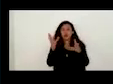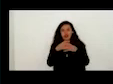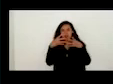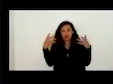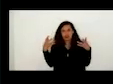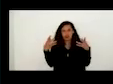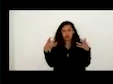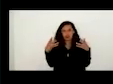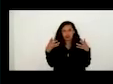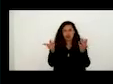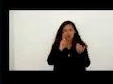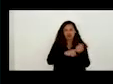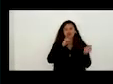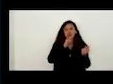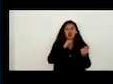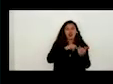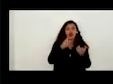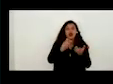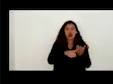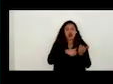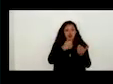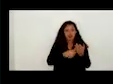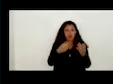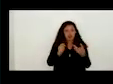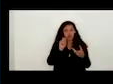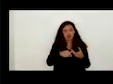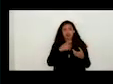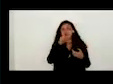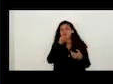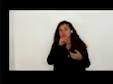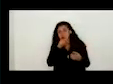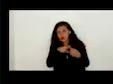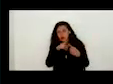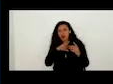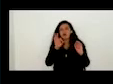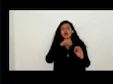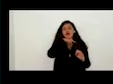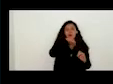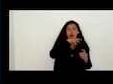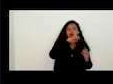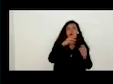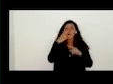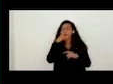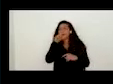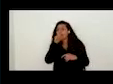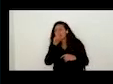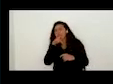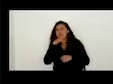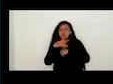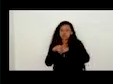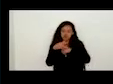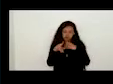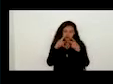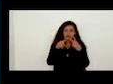poner un poco de aguacate, un poco de pechuga, de pavo o de pollo o queso y un poco de